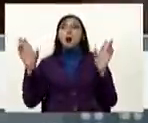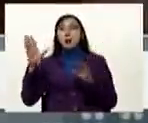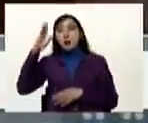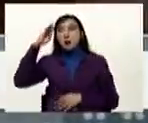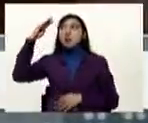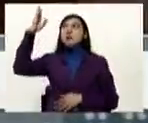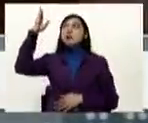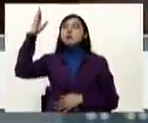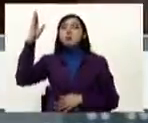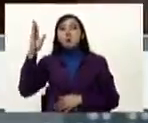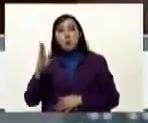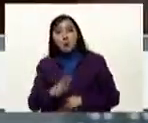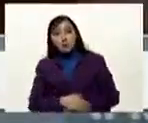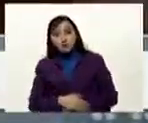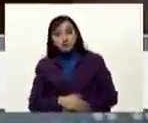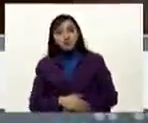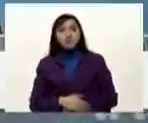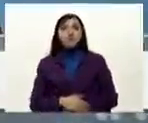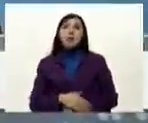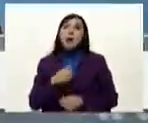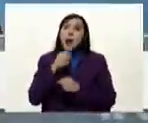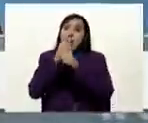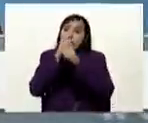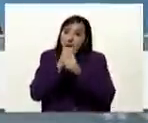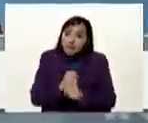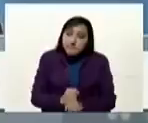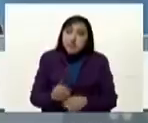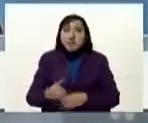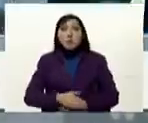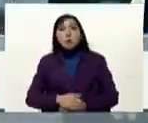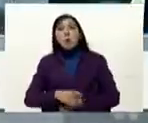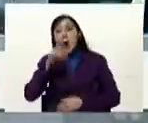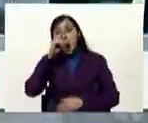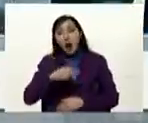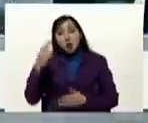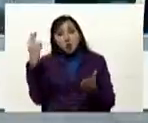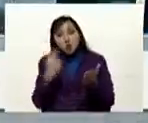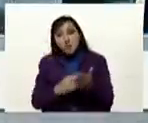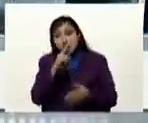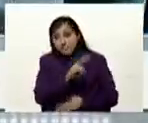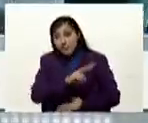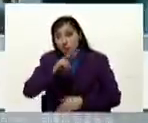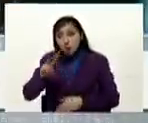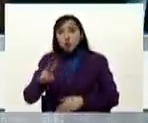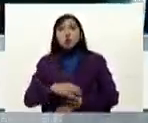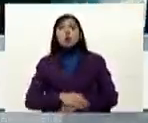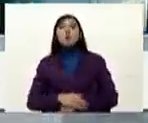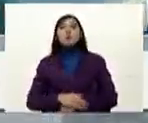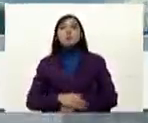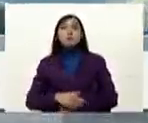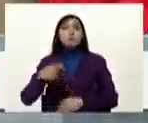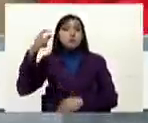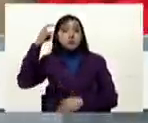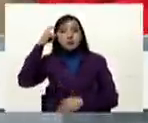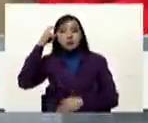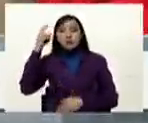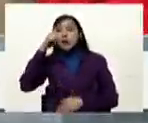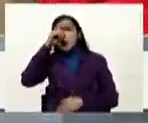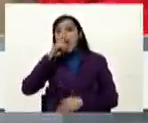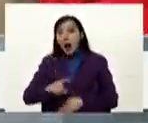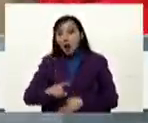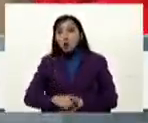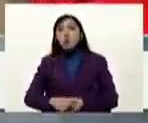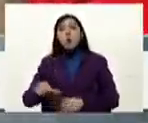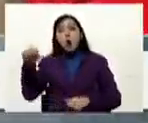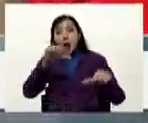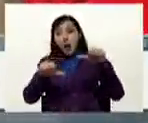ínchala, ínchala, esperando que el año 2022 sea el año en que la ciencia